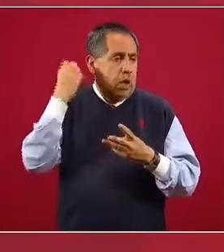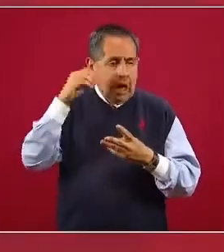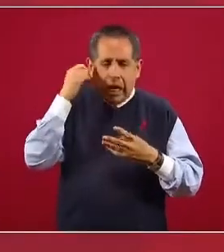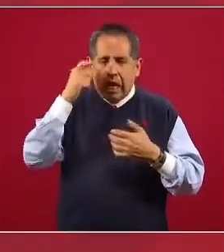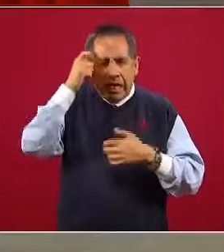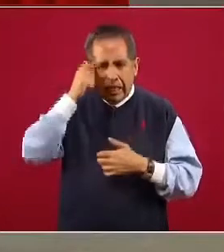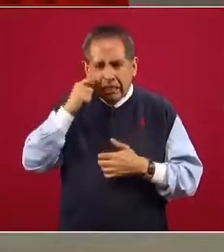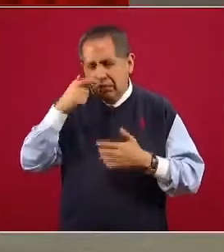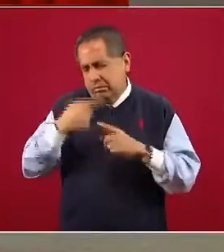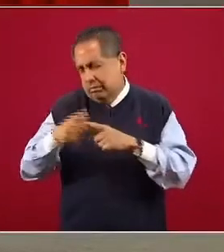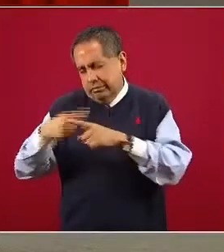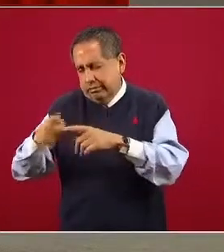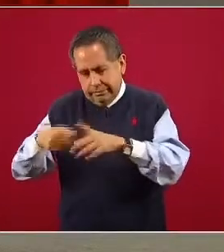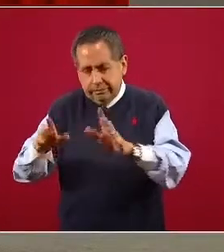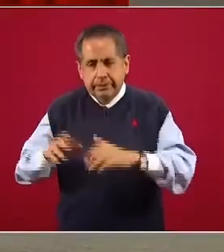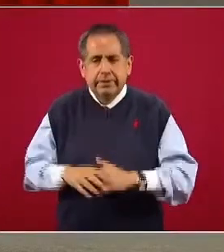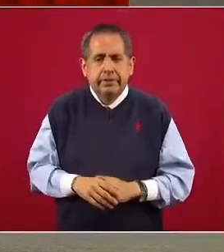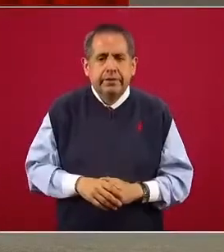Oaxaca, Guerrero, etcétera.